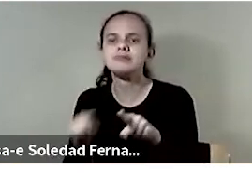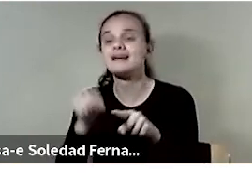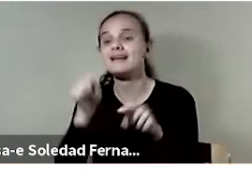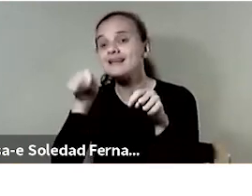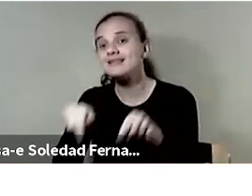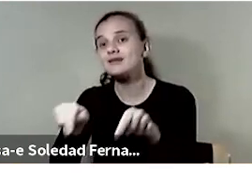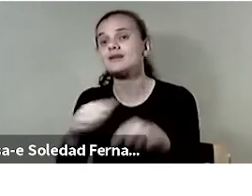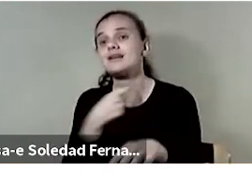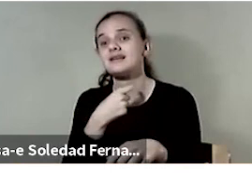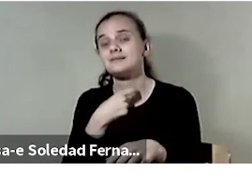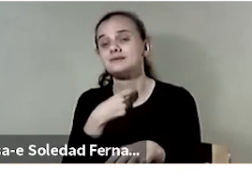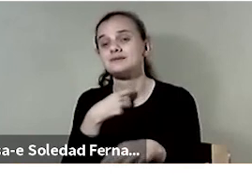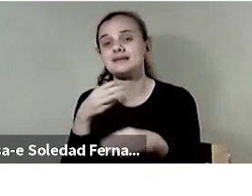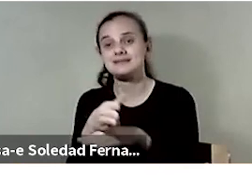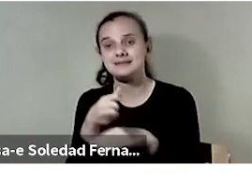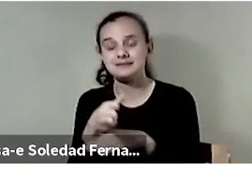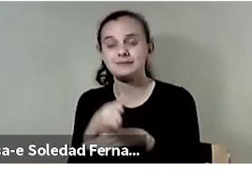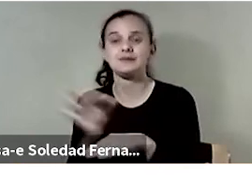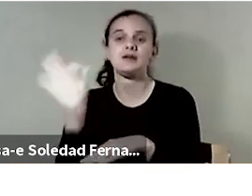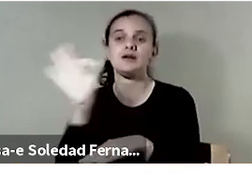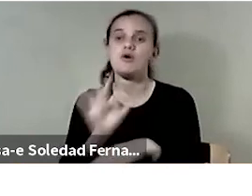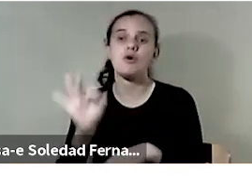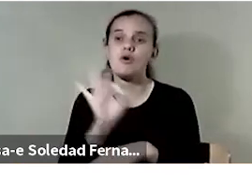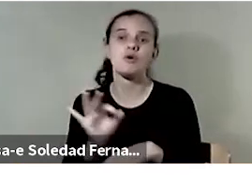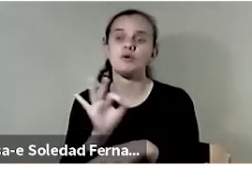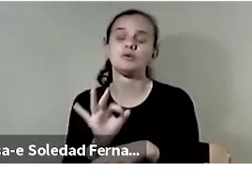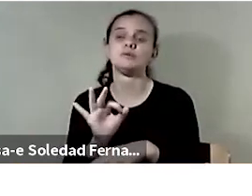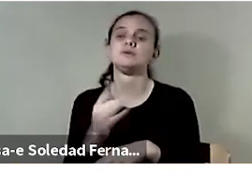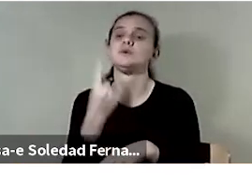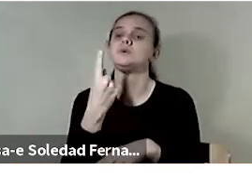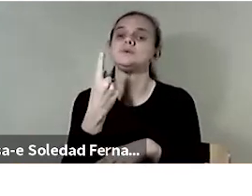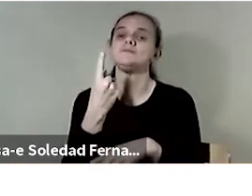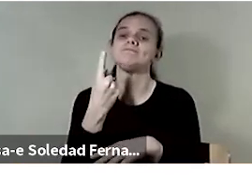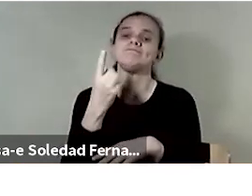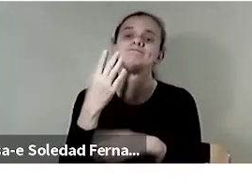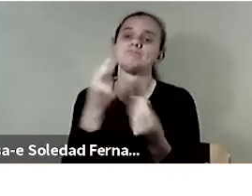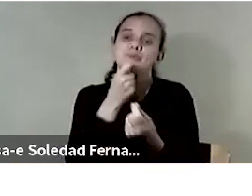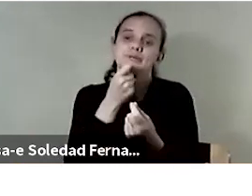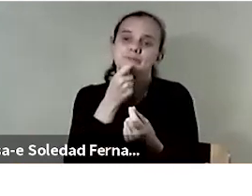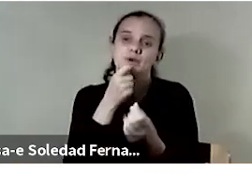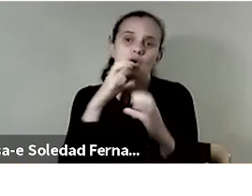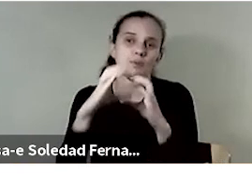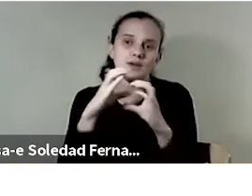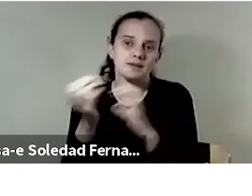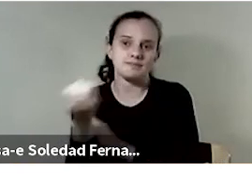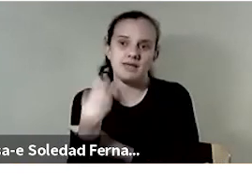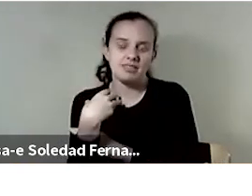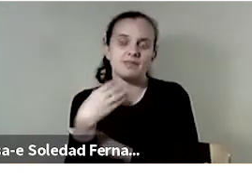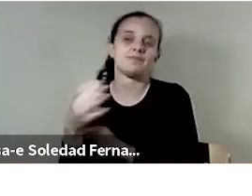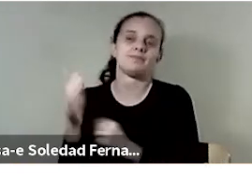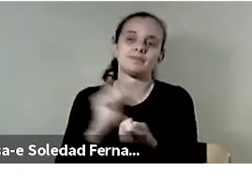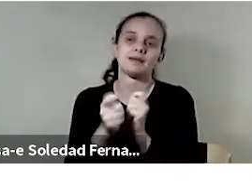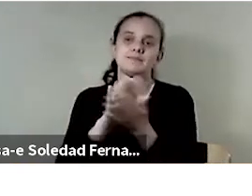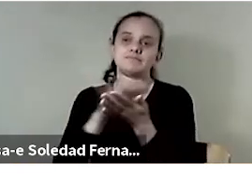de decir, bueno, estamos trabajando constantemente para que esto sea accesible, si encontrás algún error o algún bloqueo de algún